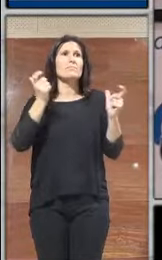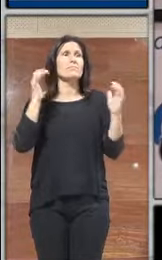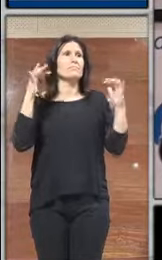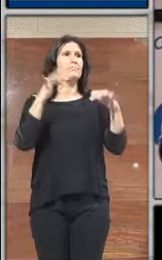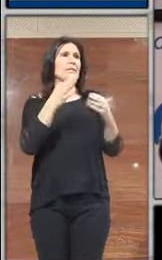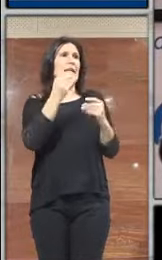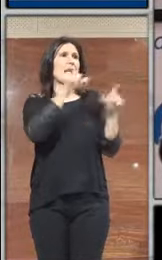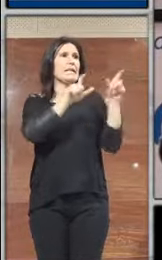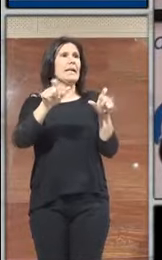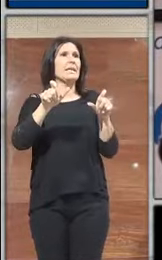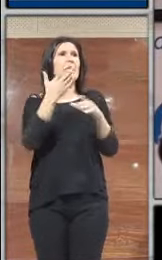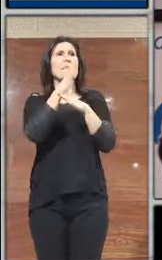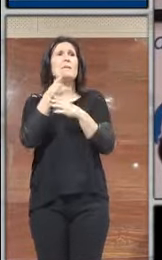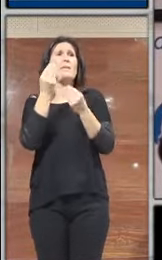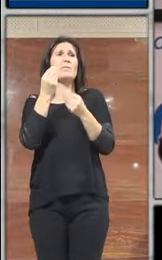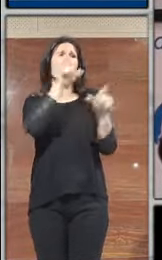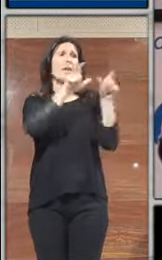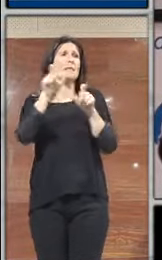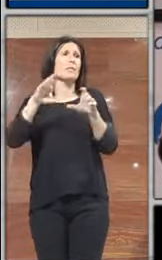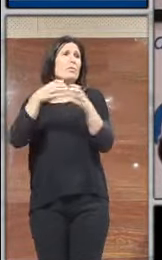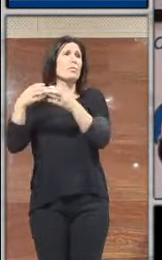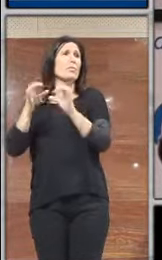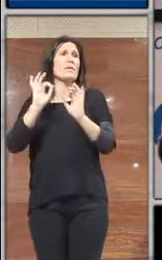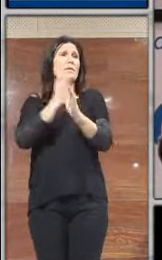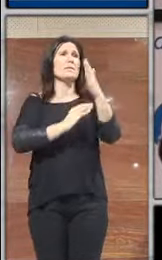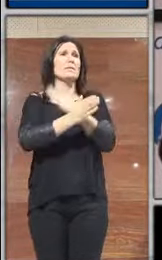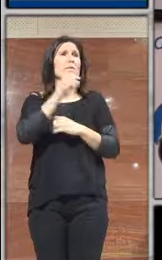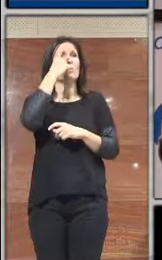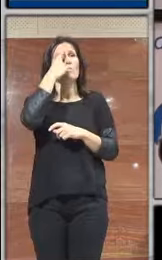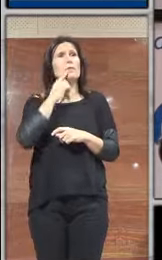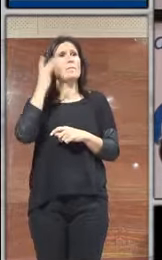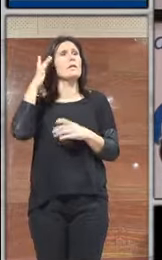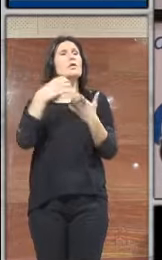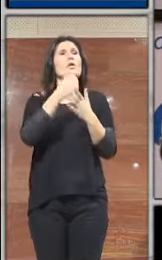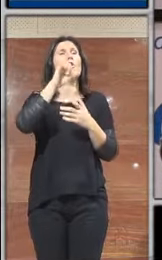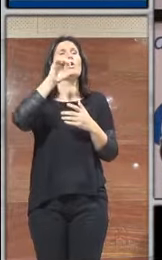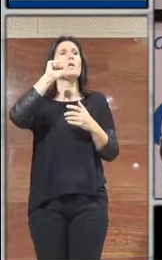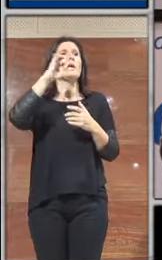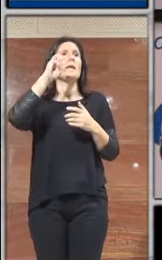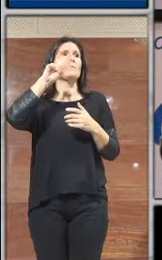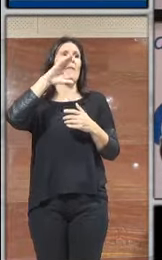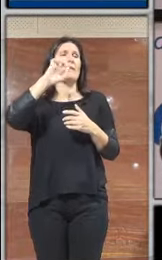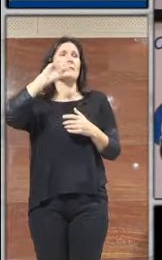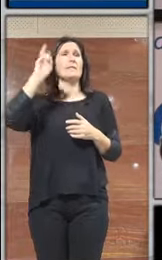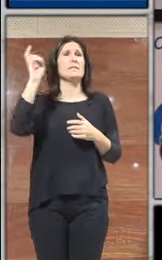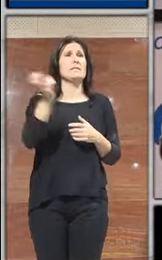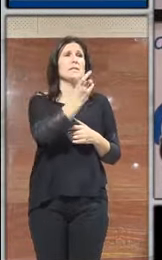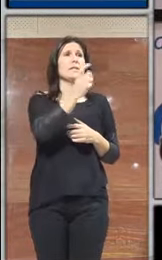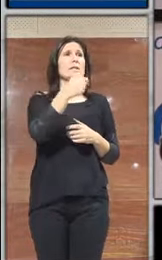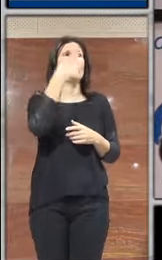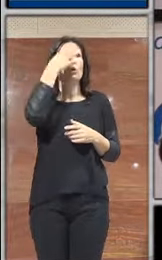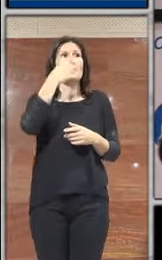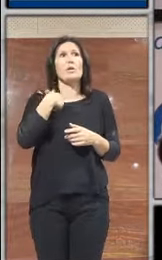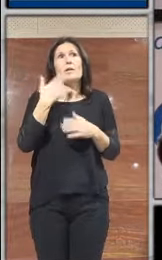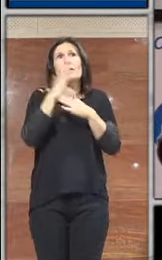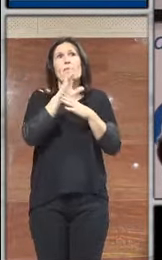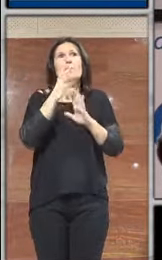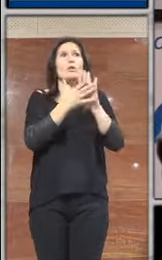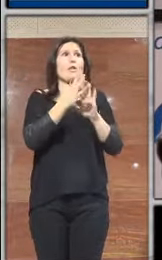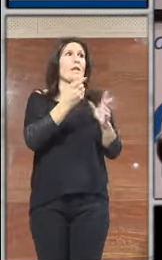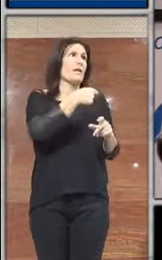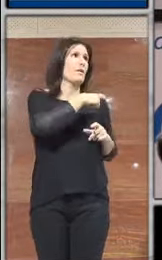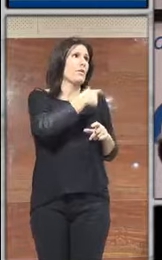que representa tantas personas con parálisis cerebral de todos los espaces y la verdad es que creo que hablo en nombre de toda la comisión si